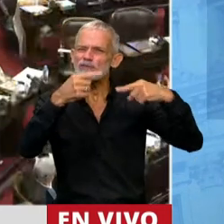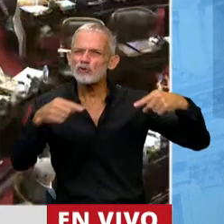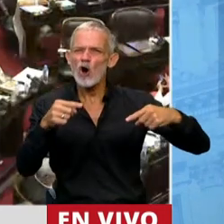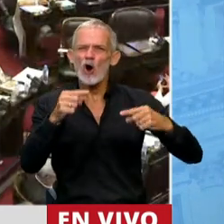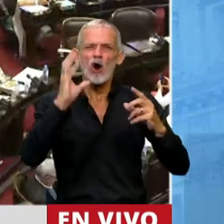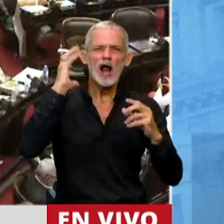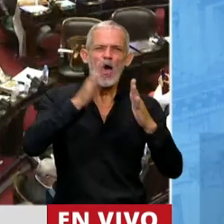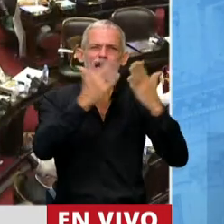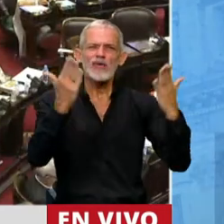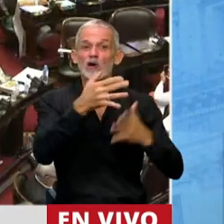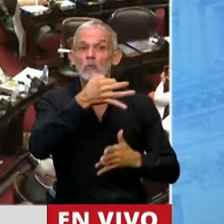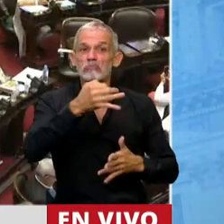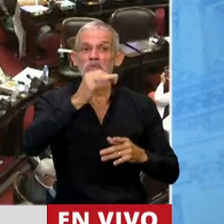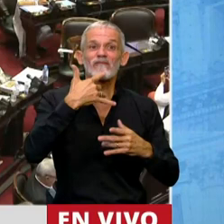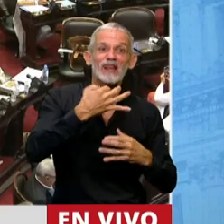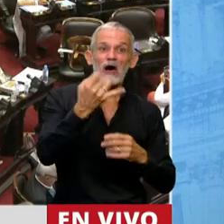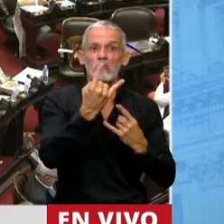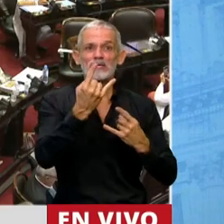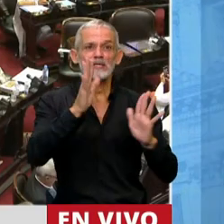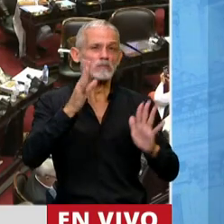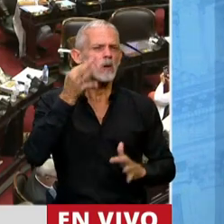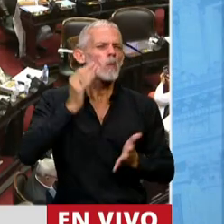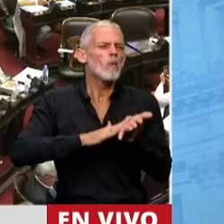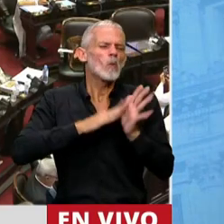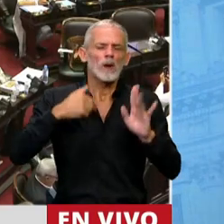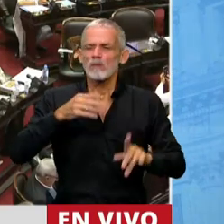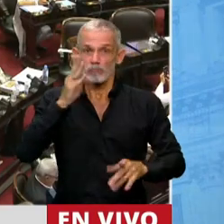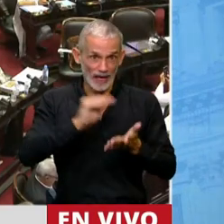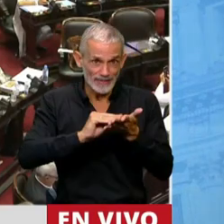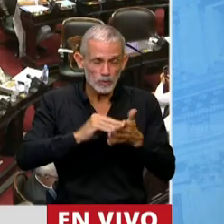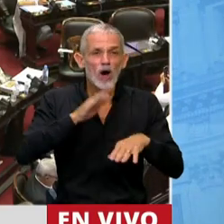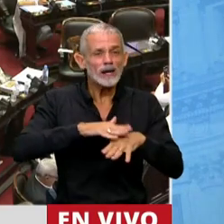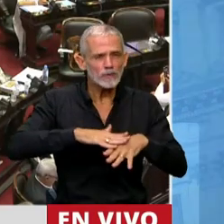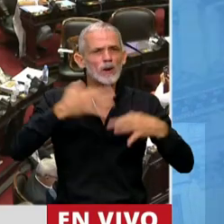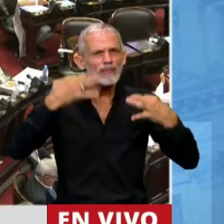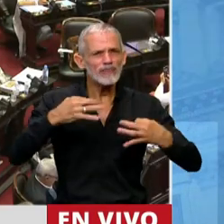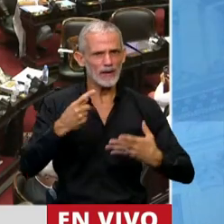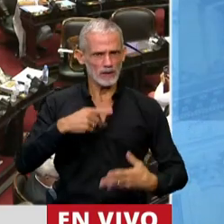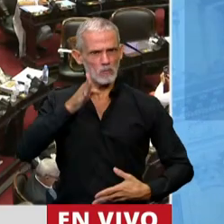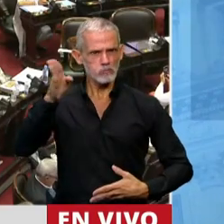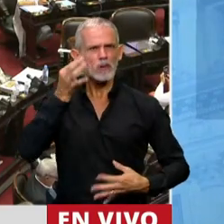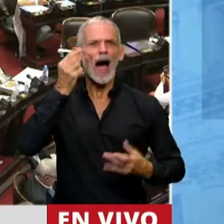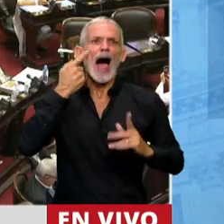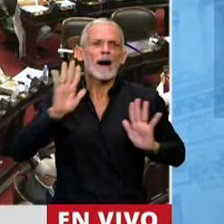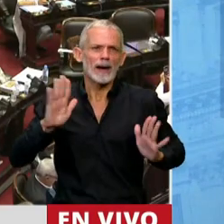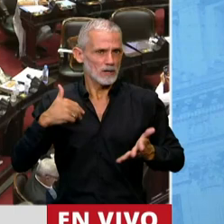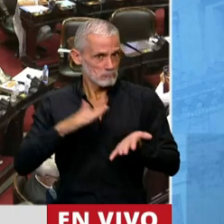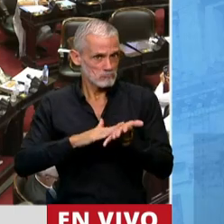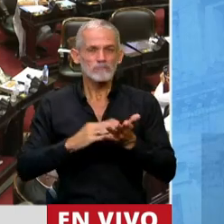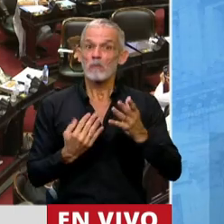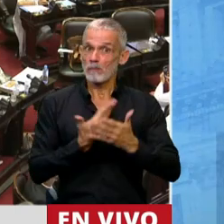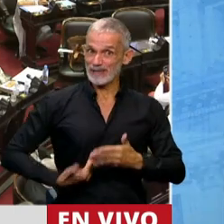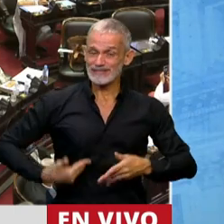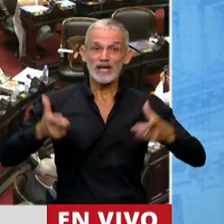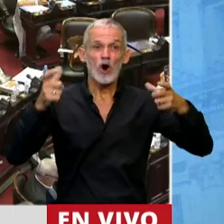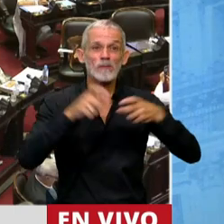de comunicación era cierto o no. Eso es lo que hace un diputado responsable, sobre todo si preside una comisión